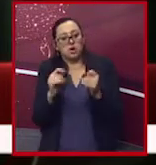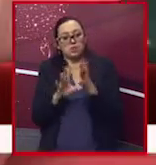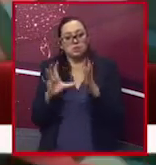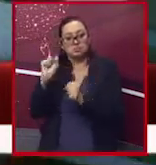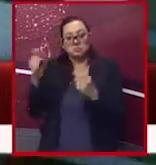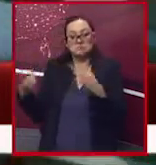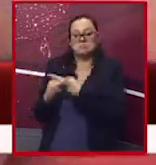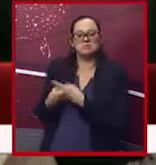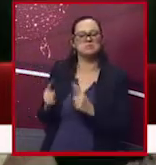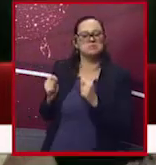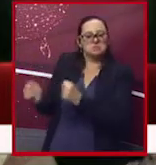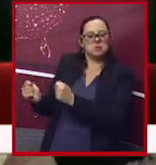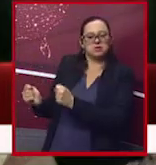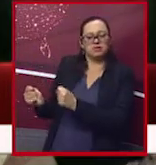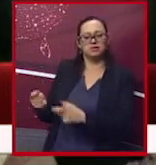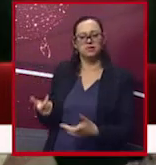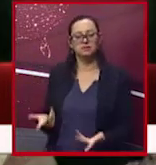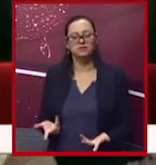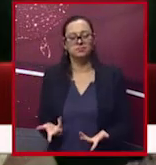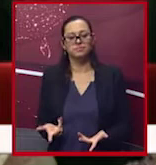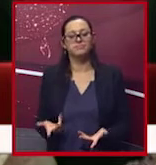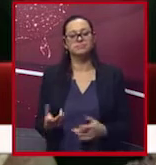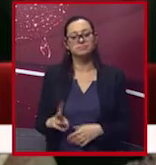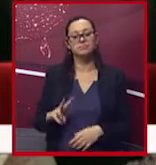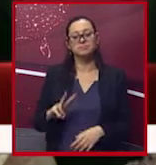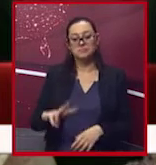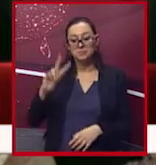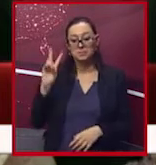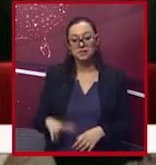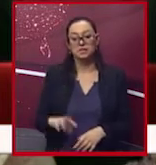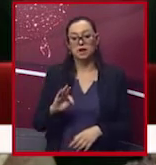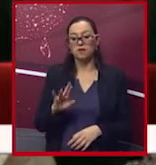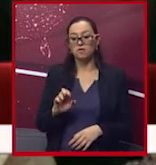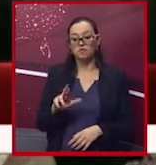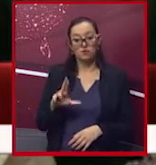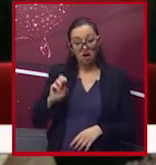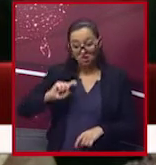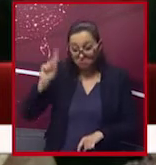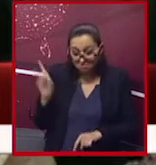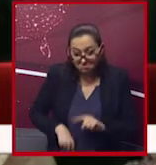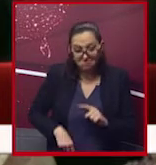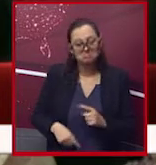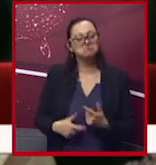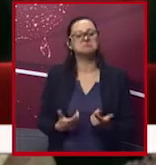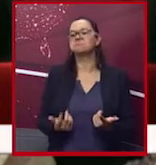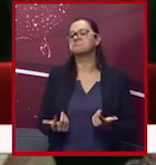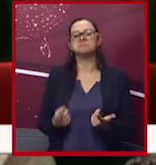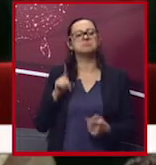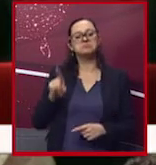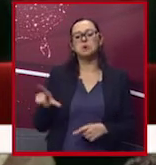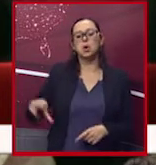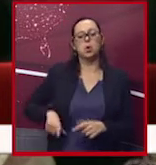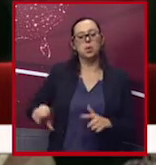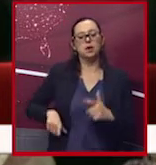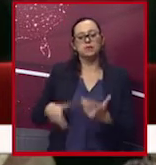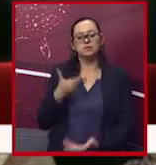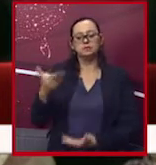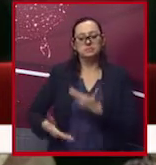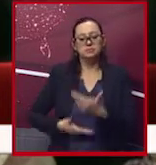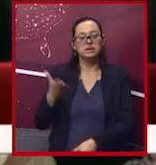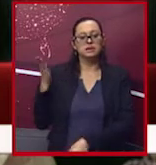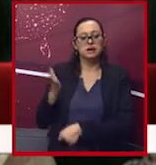inconstitucional. Que en realidad no se está eliminando el fuero en virtud de que el servidor público